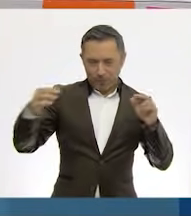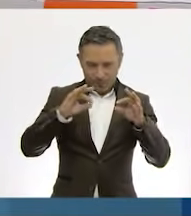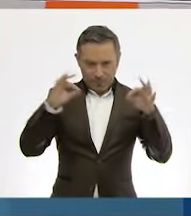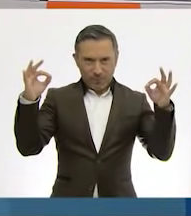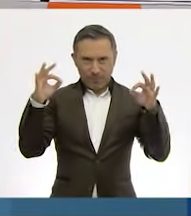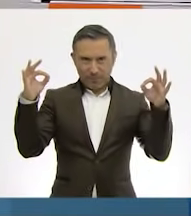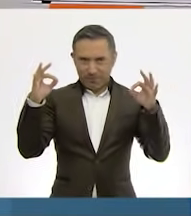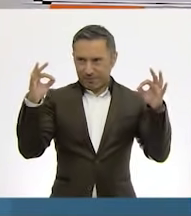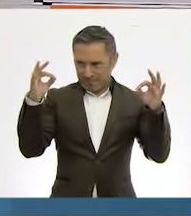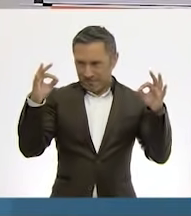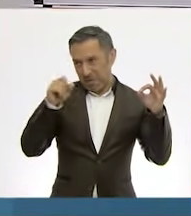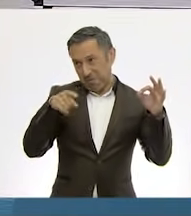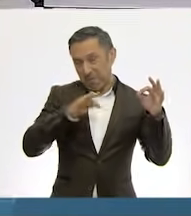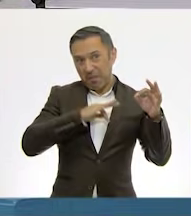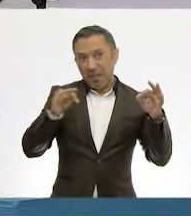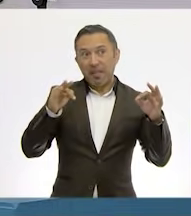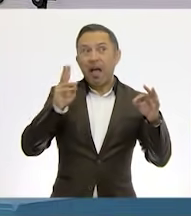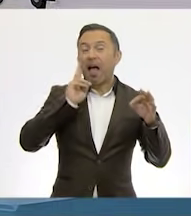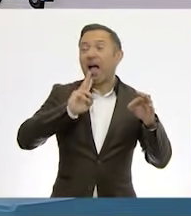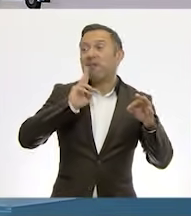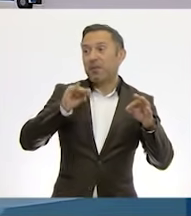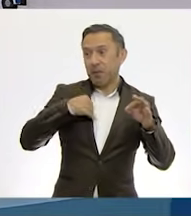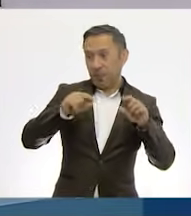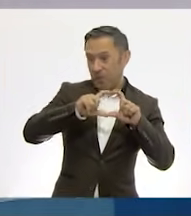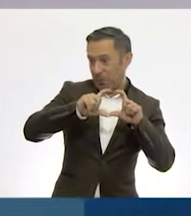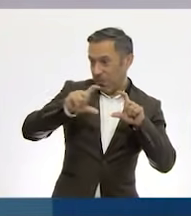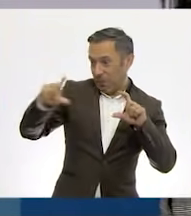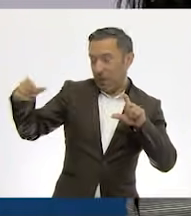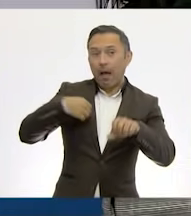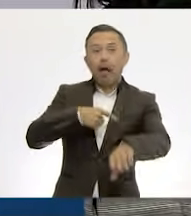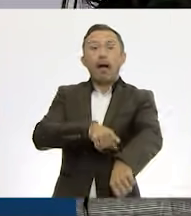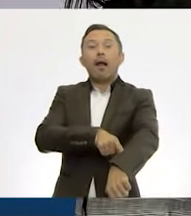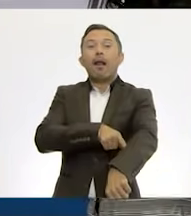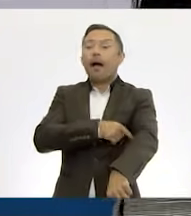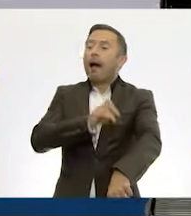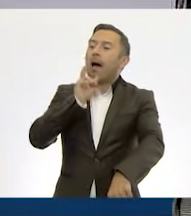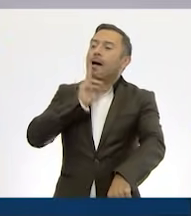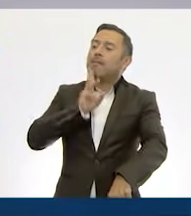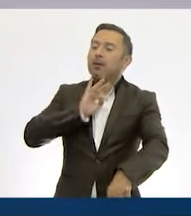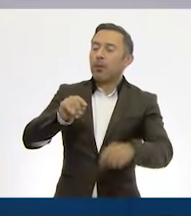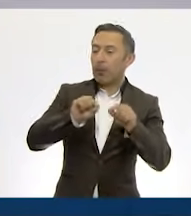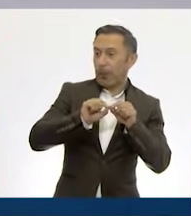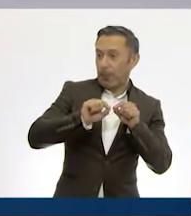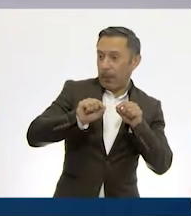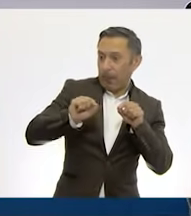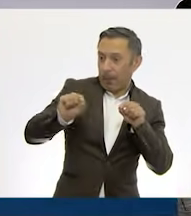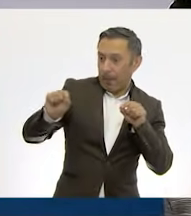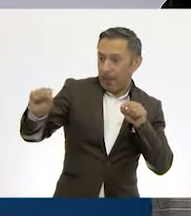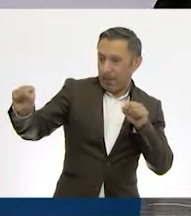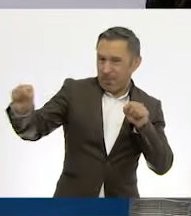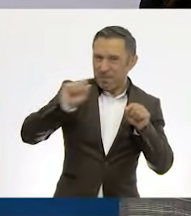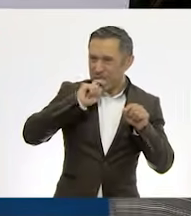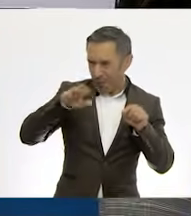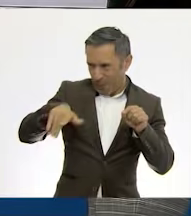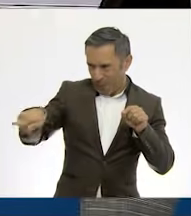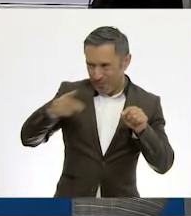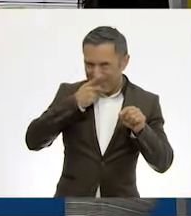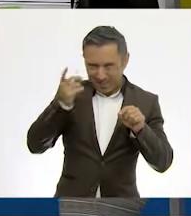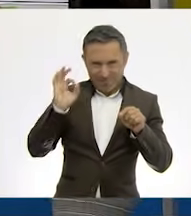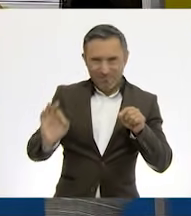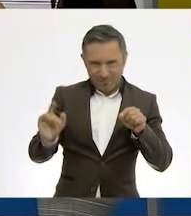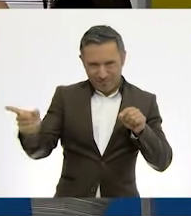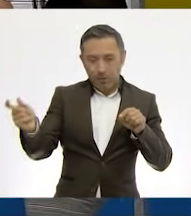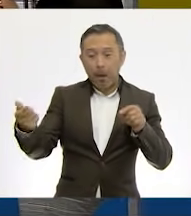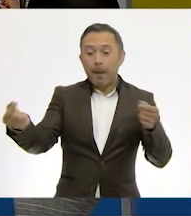medir el largo de toda la pista y como tú bien dices, pues ahora sí, doblarla a la mitad para poder obtener la